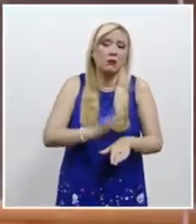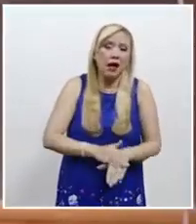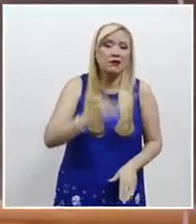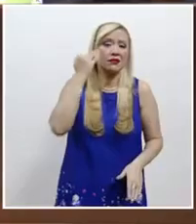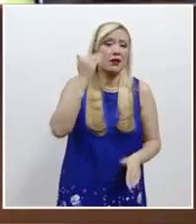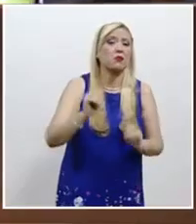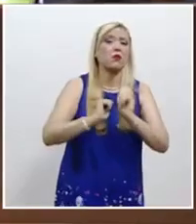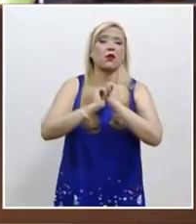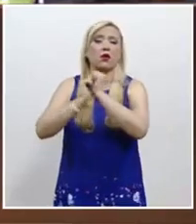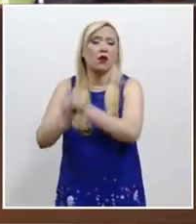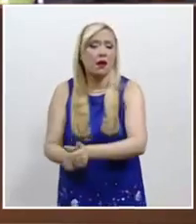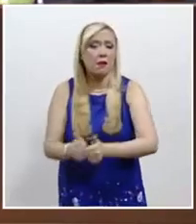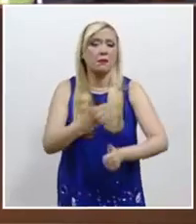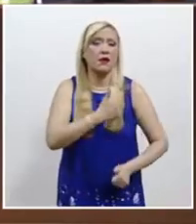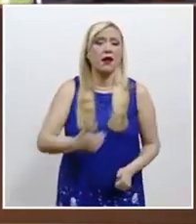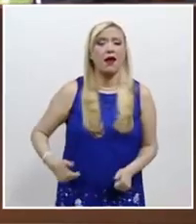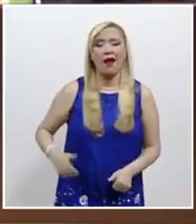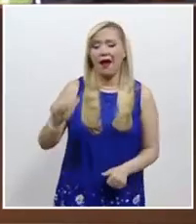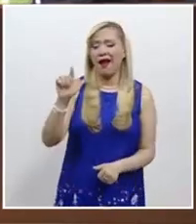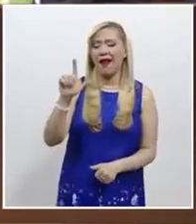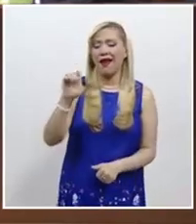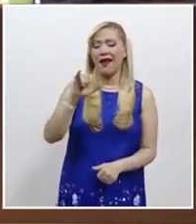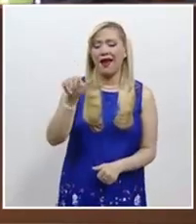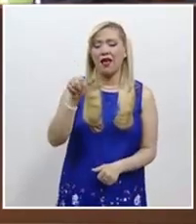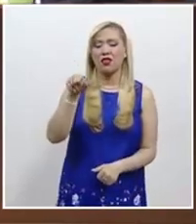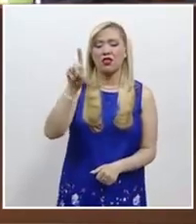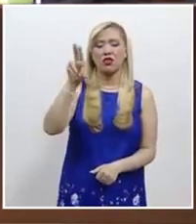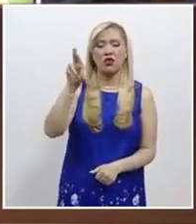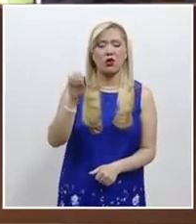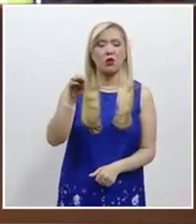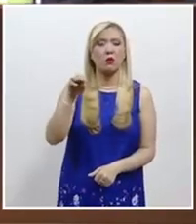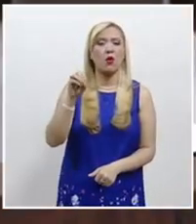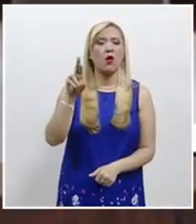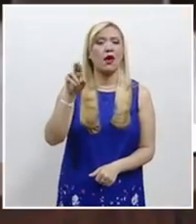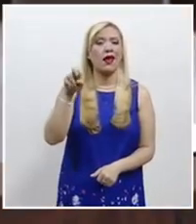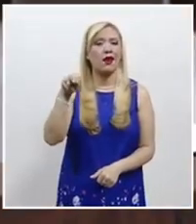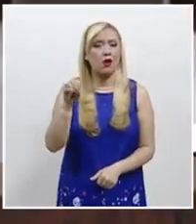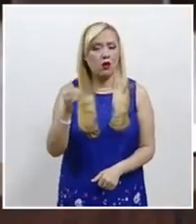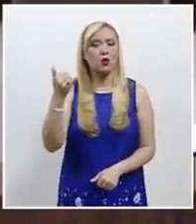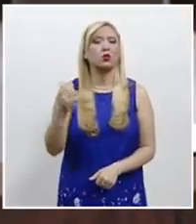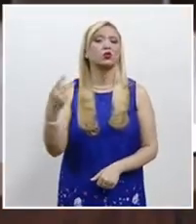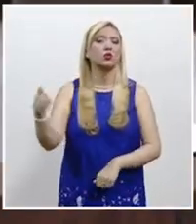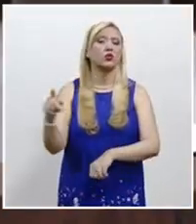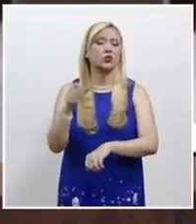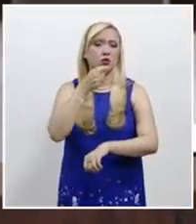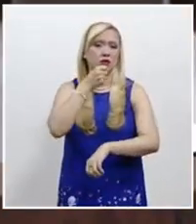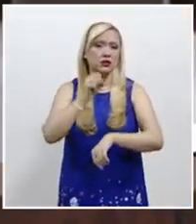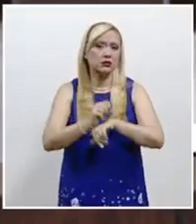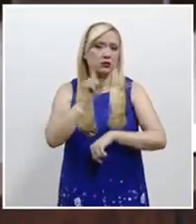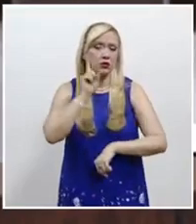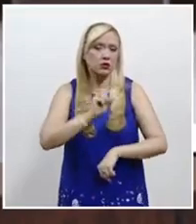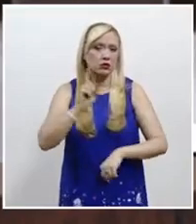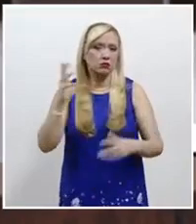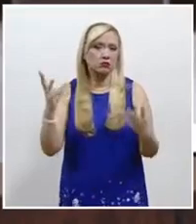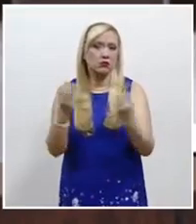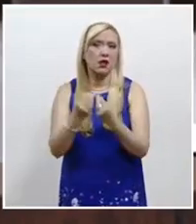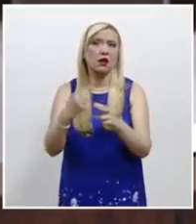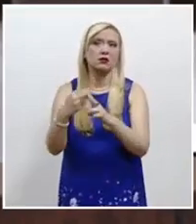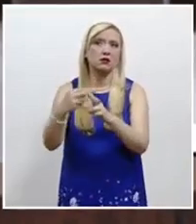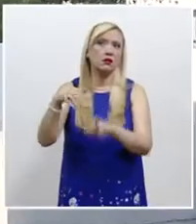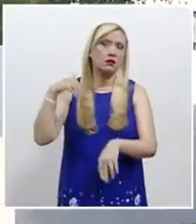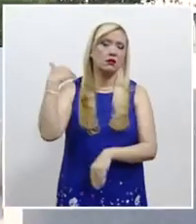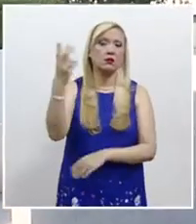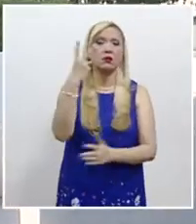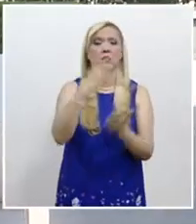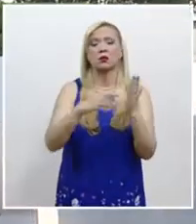de Alejandro Moreno y de la Secretaría General del PRI hasta el año 2024. El proyecto lo presentó el magistrado José Luis Vargas